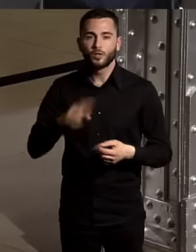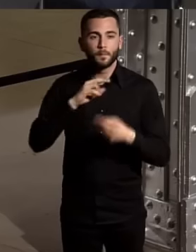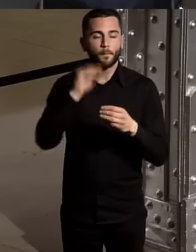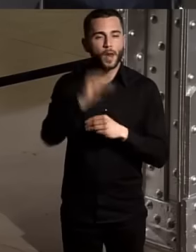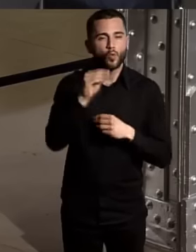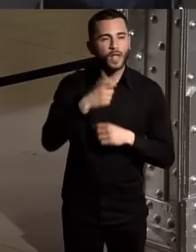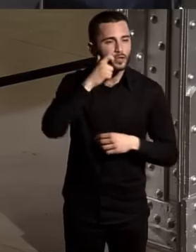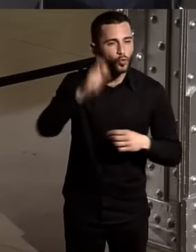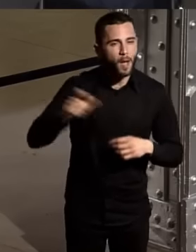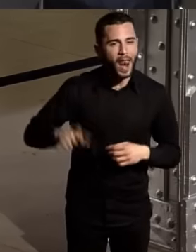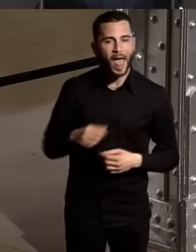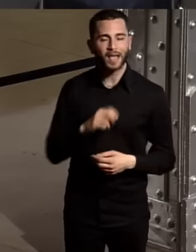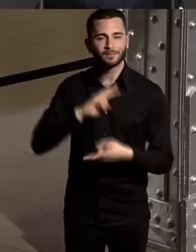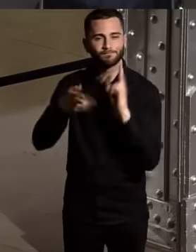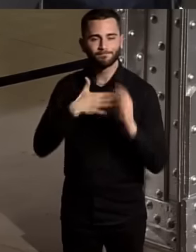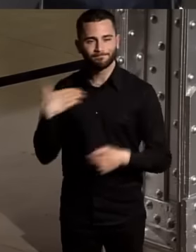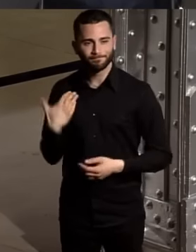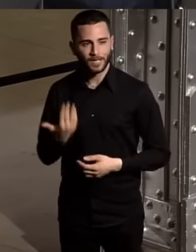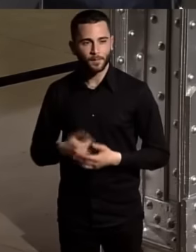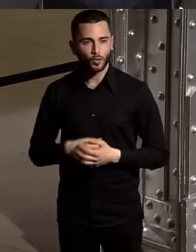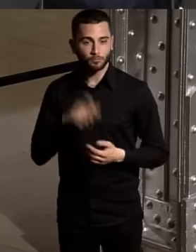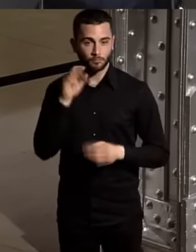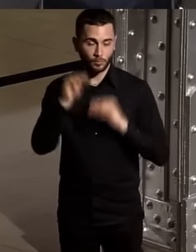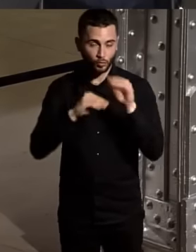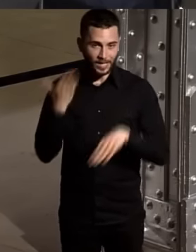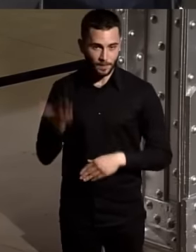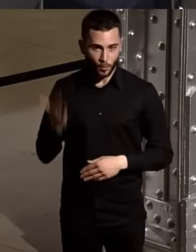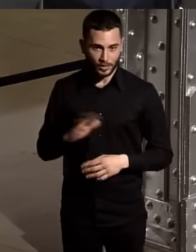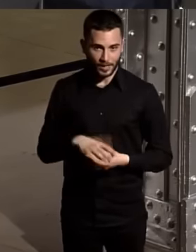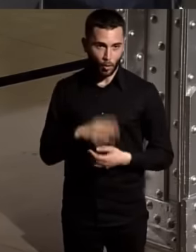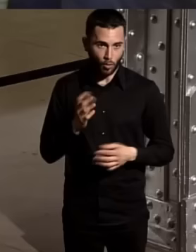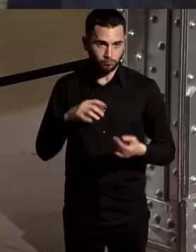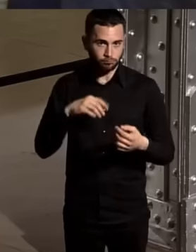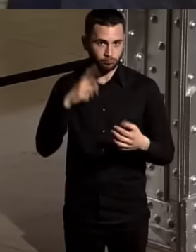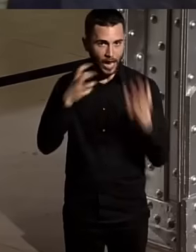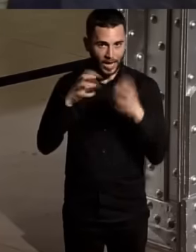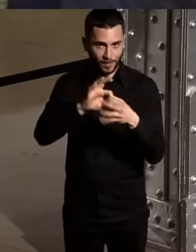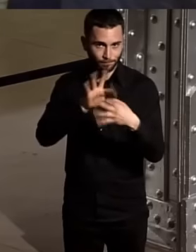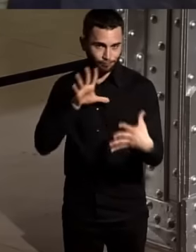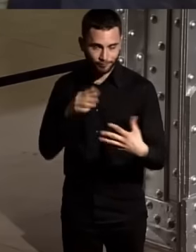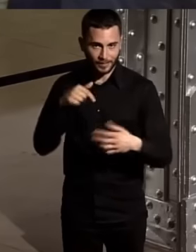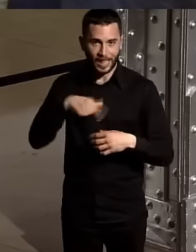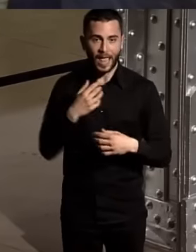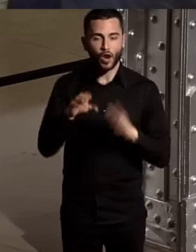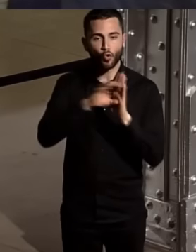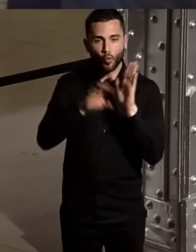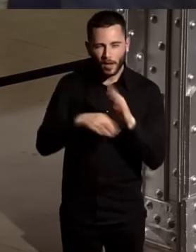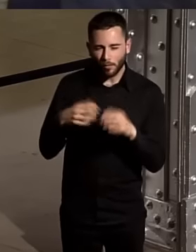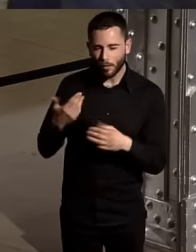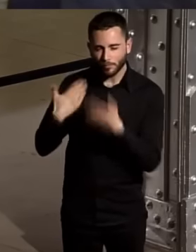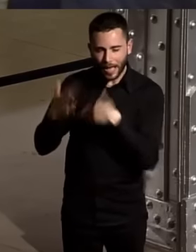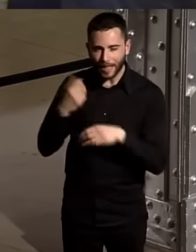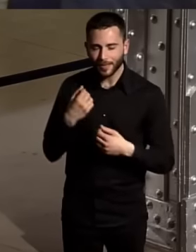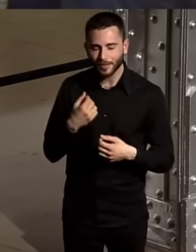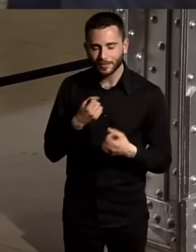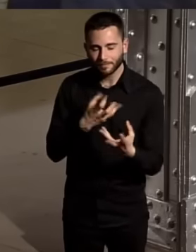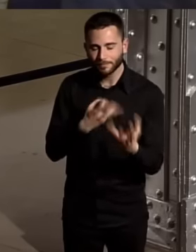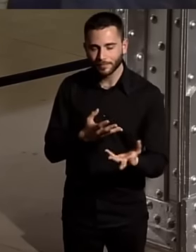trascendentes no ejemplo antes pensaba no tiene que ver mucho con el arte pero mientras hablabais de los currículums de